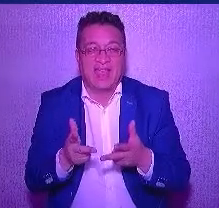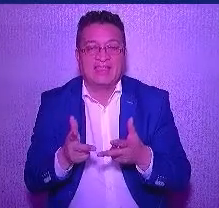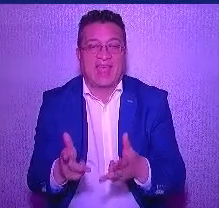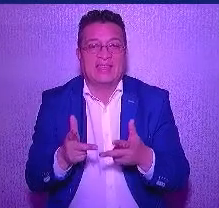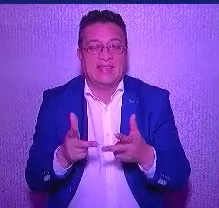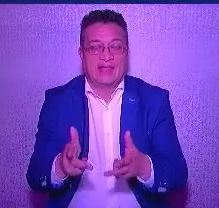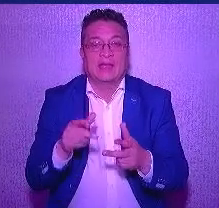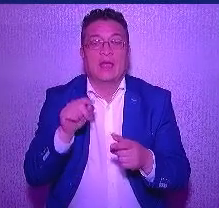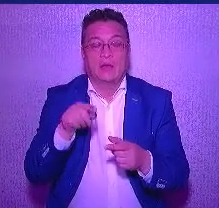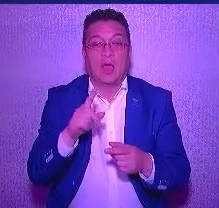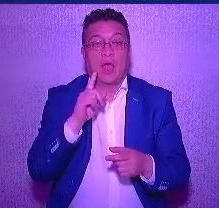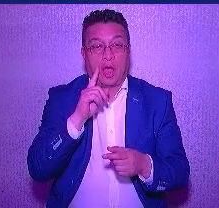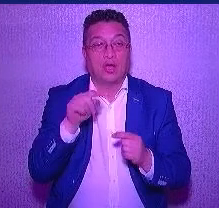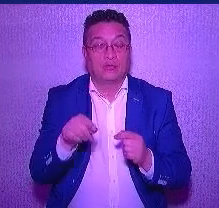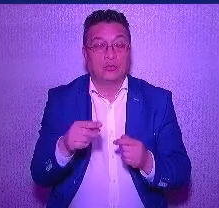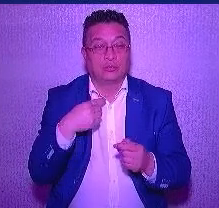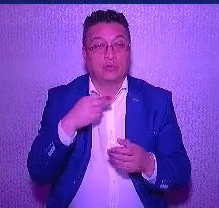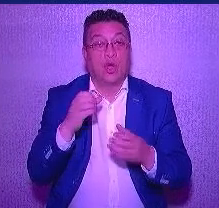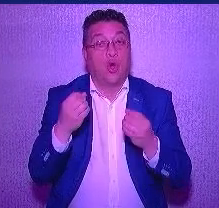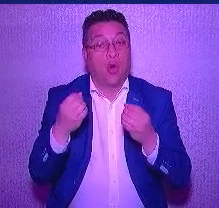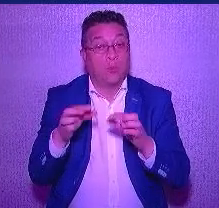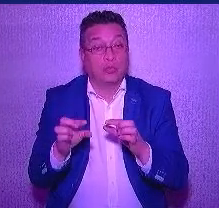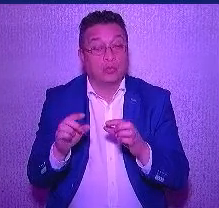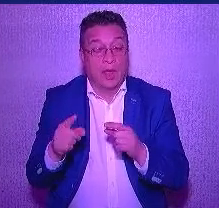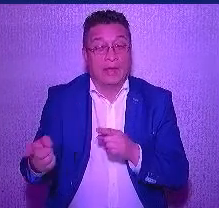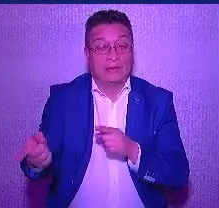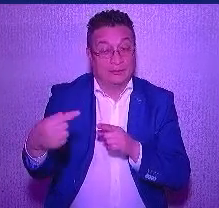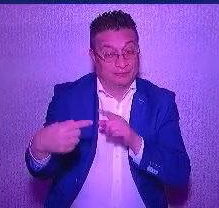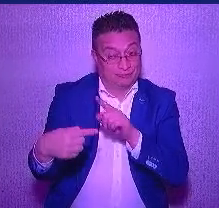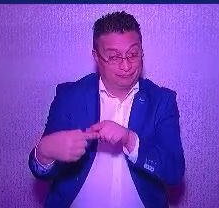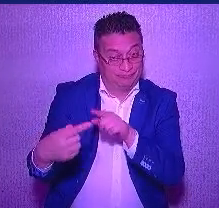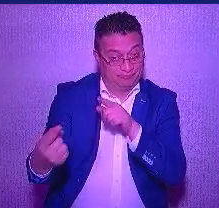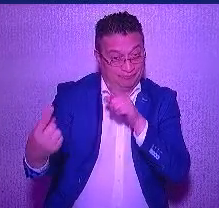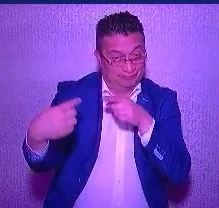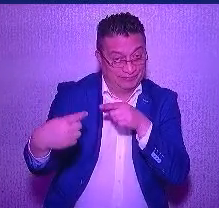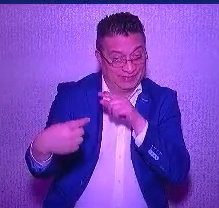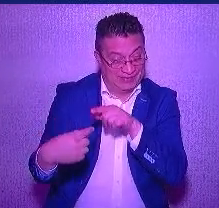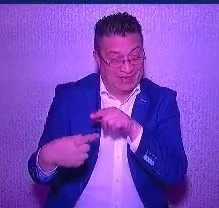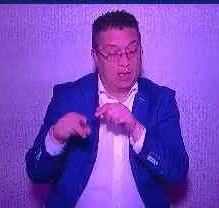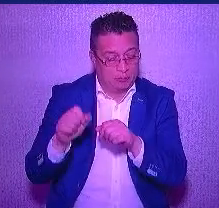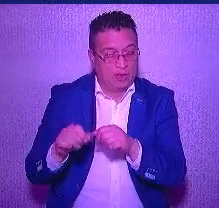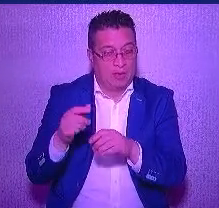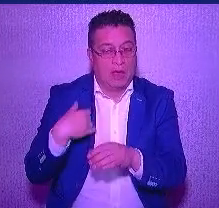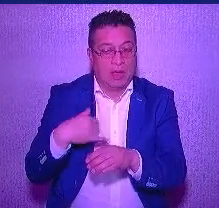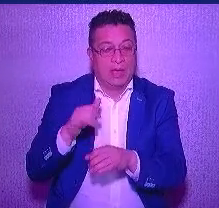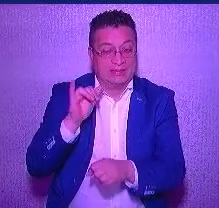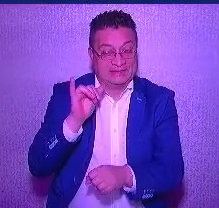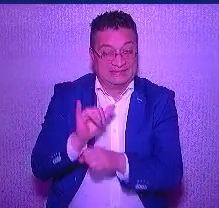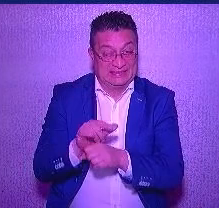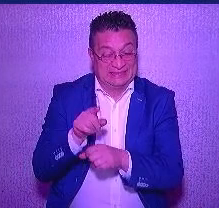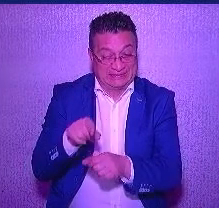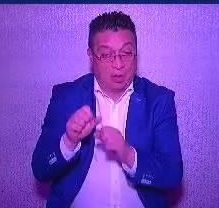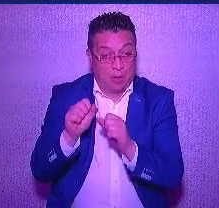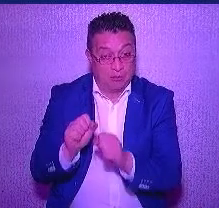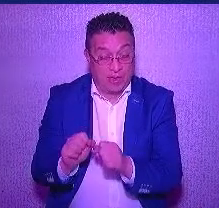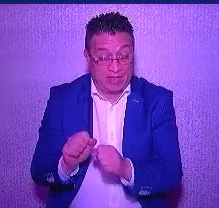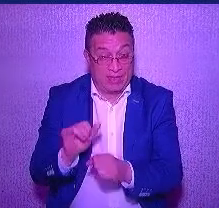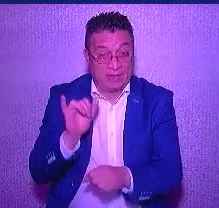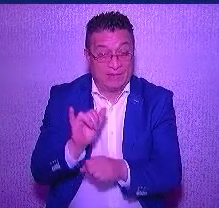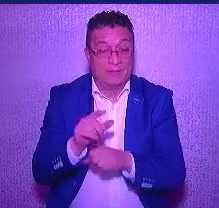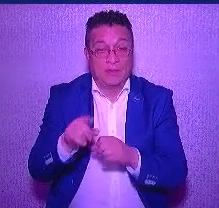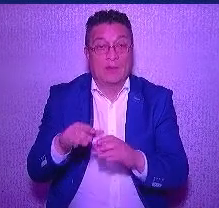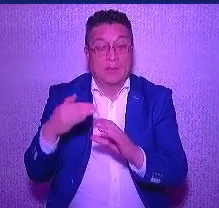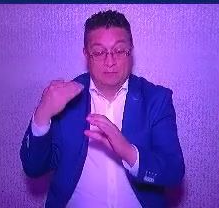habla sobre el costo bajo de la oportunidad del adversario entonces para engañarte con el Deep fake para engañarte con el